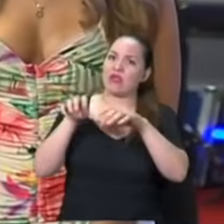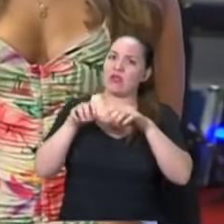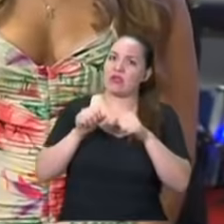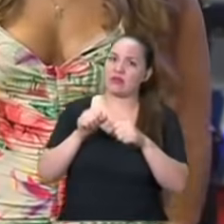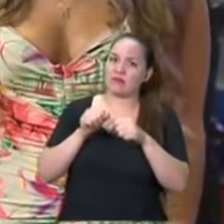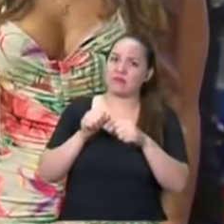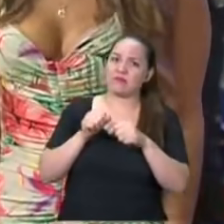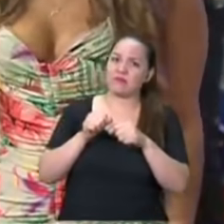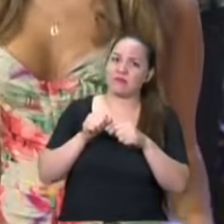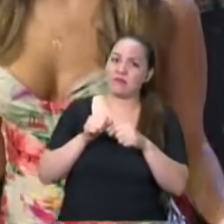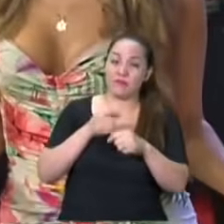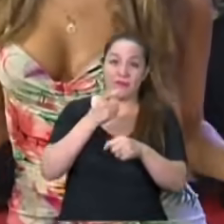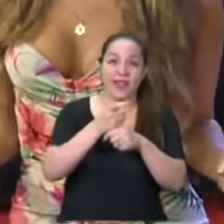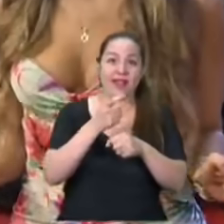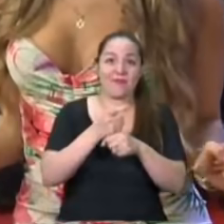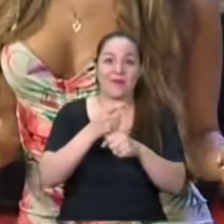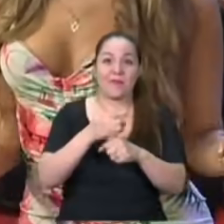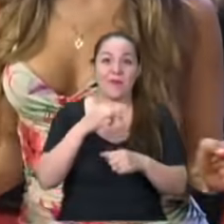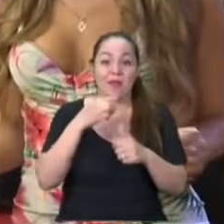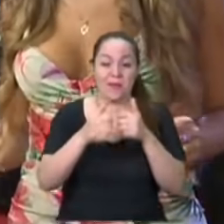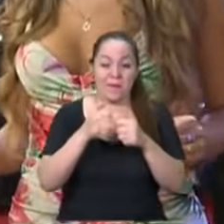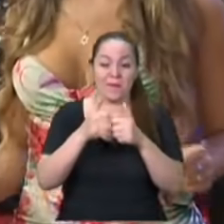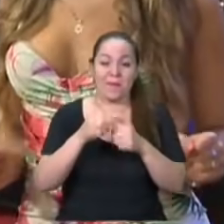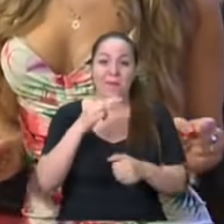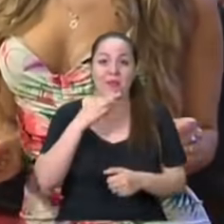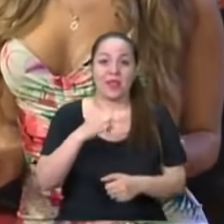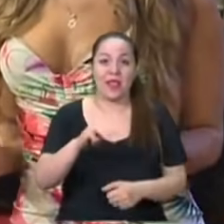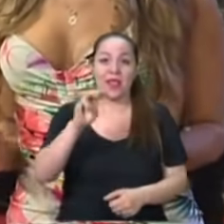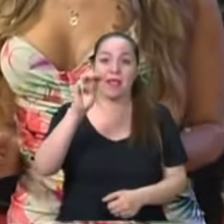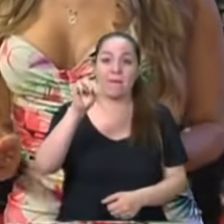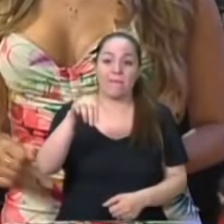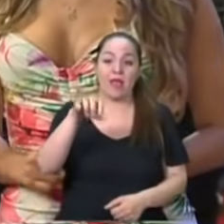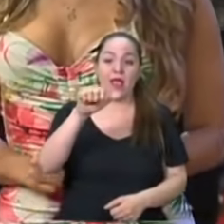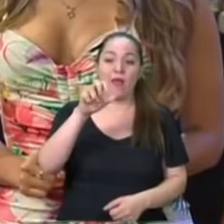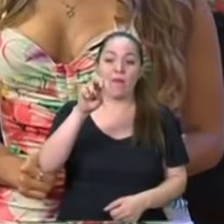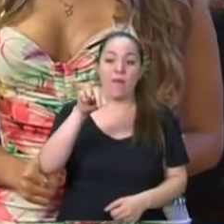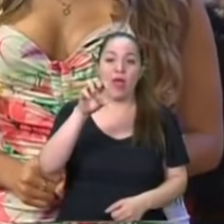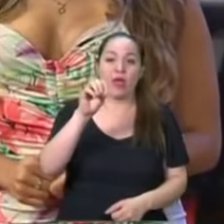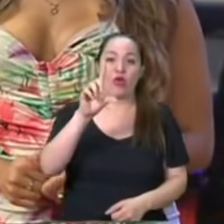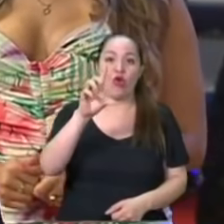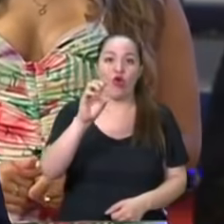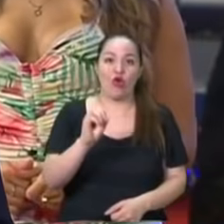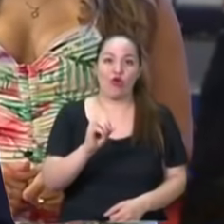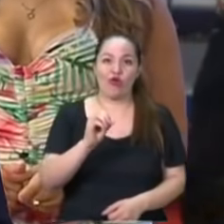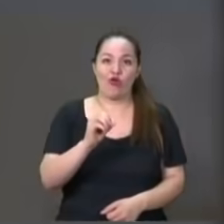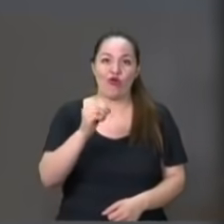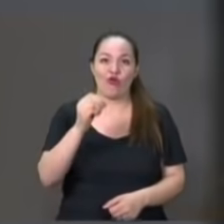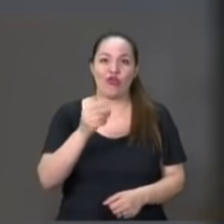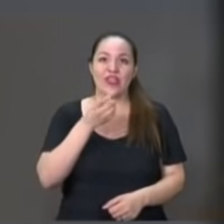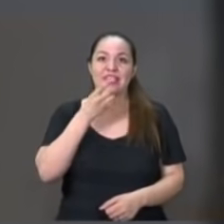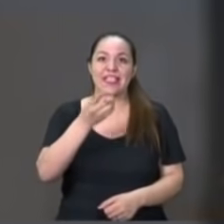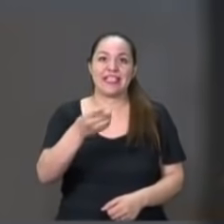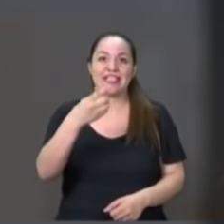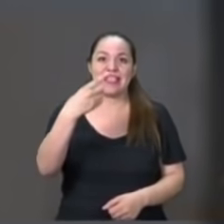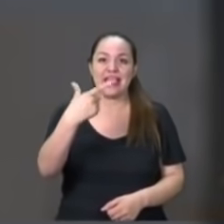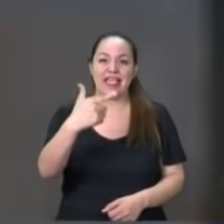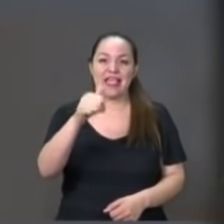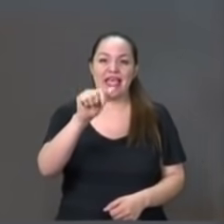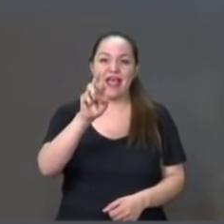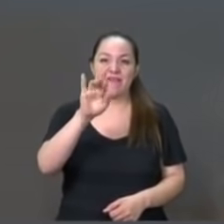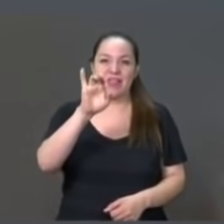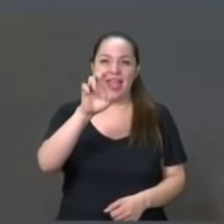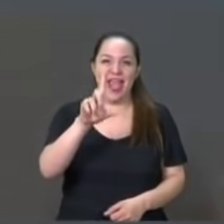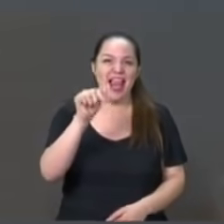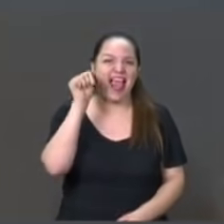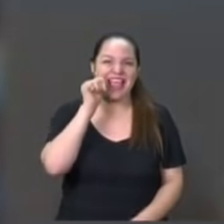mensaje positivo para Manolo. Lo manda Gabriela. Dice, saludos a Manolo. Siempre está sonriendo.